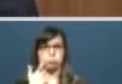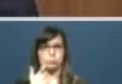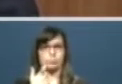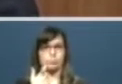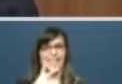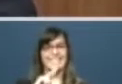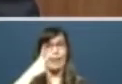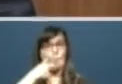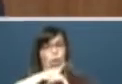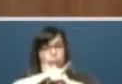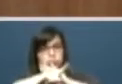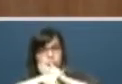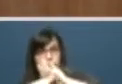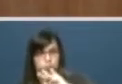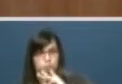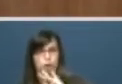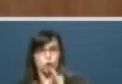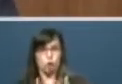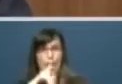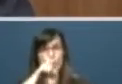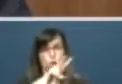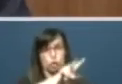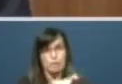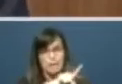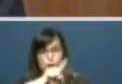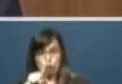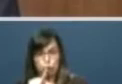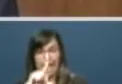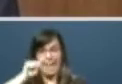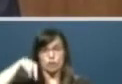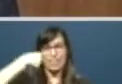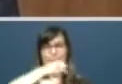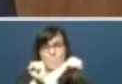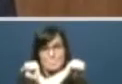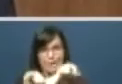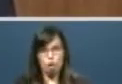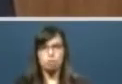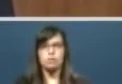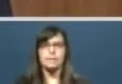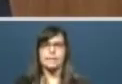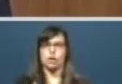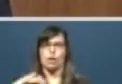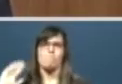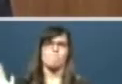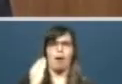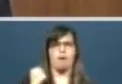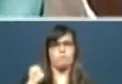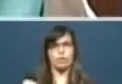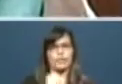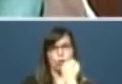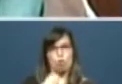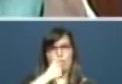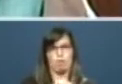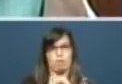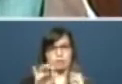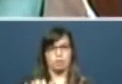recesión iniciada al final de 2011 y agravada en 2012 tuvo un impacto muy fuerte sobre nuestra economía